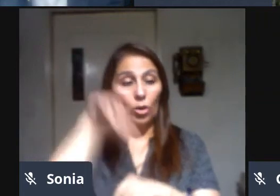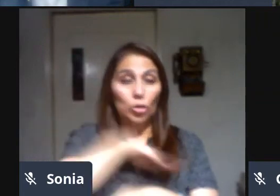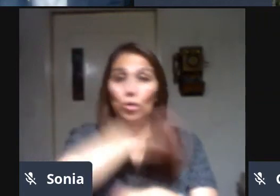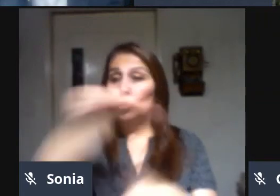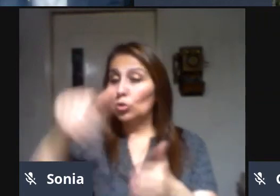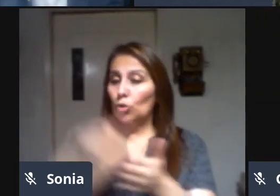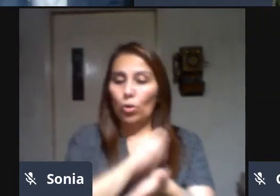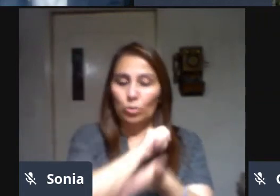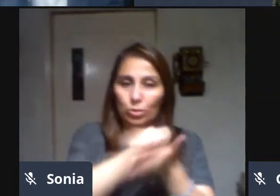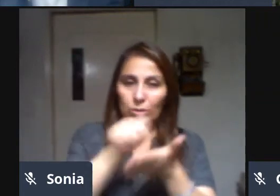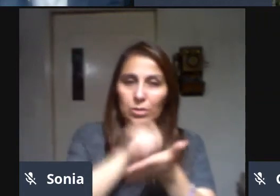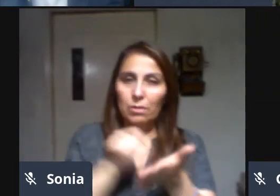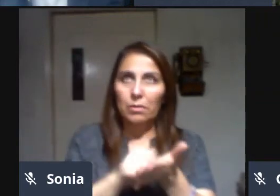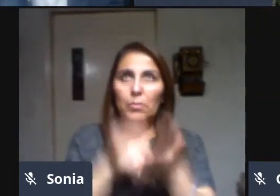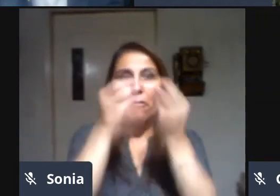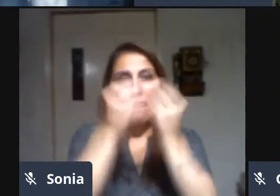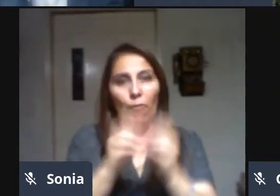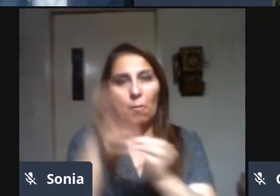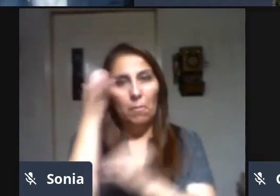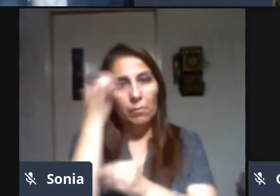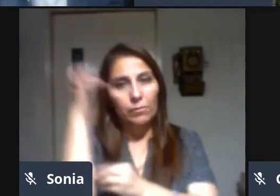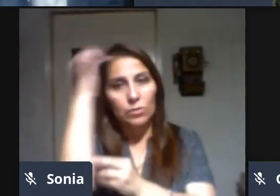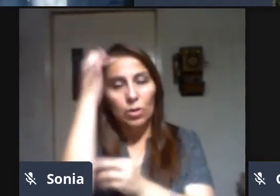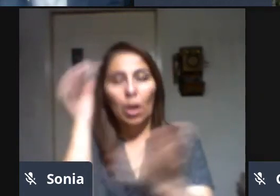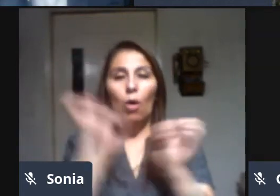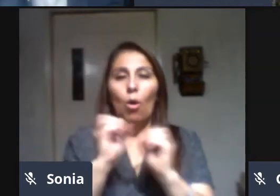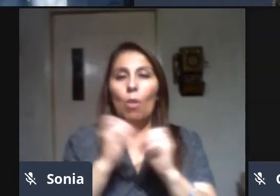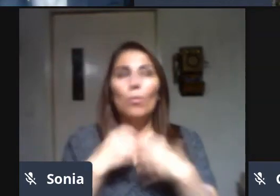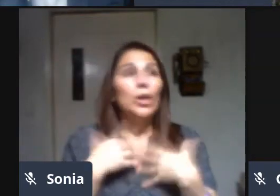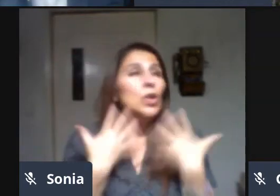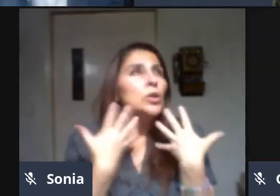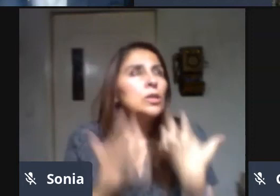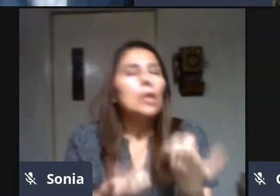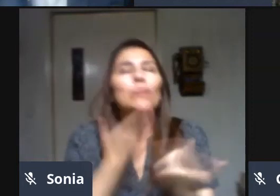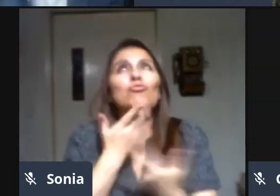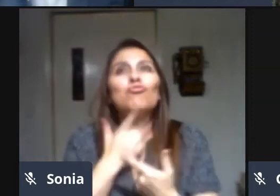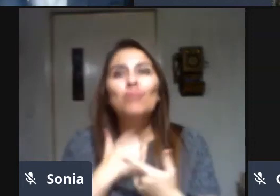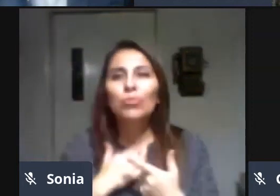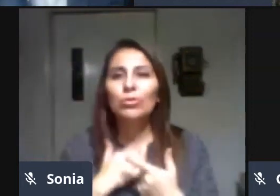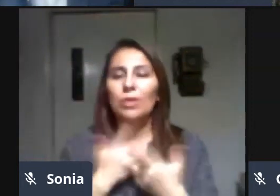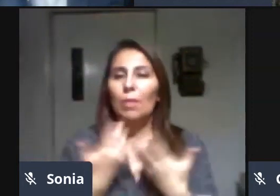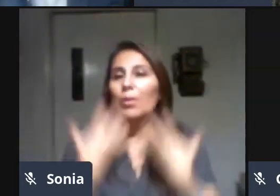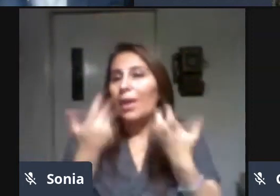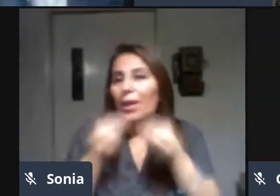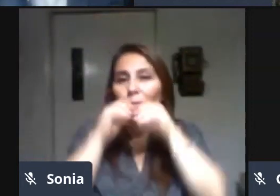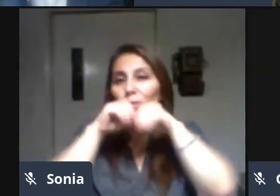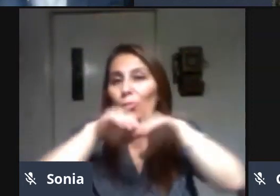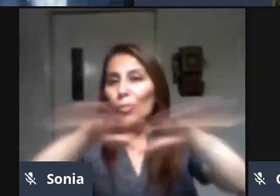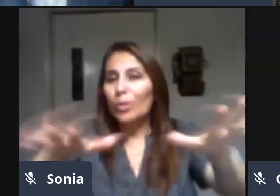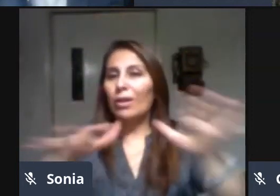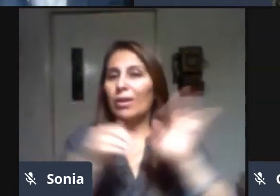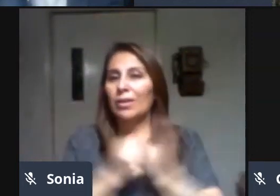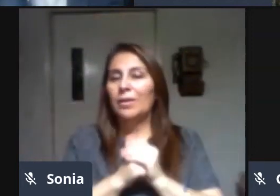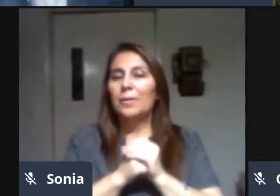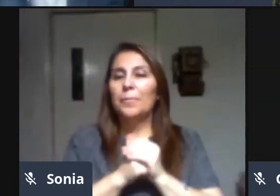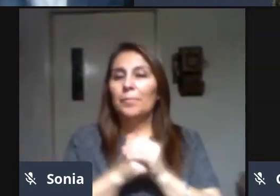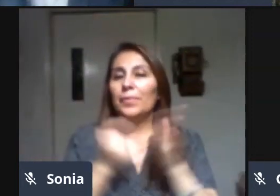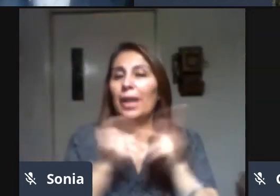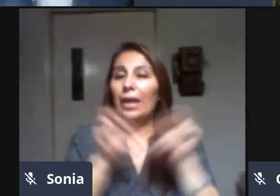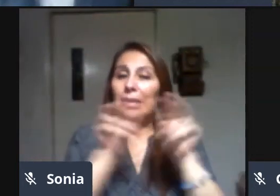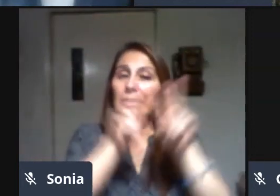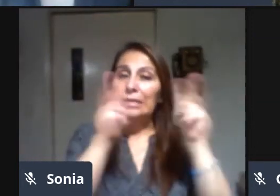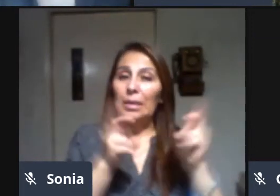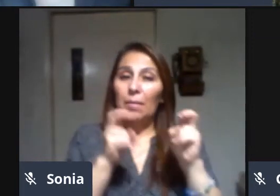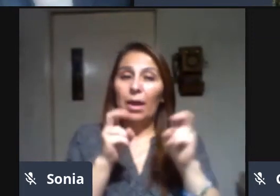profesionales por pasión porque en algún momento queremos publicar este tema de de nuestro conflicto